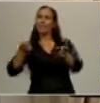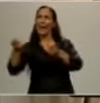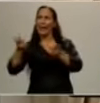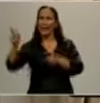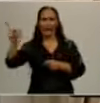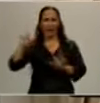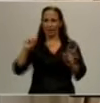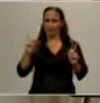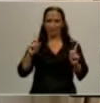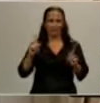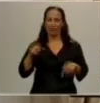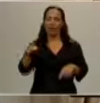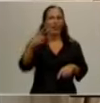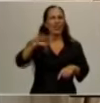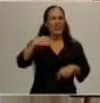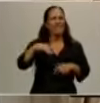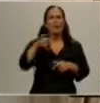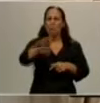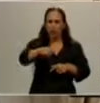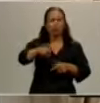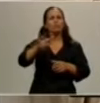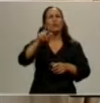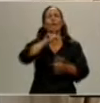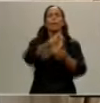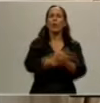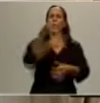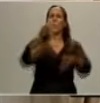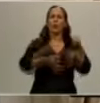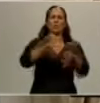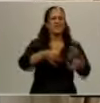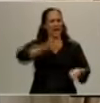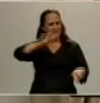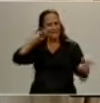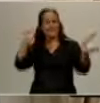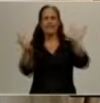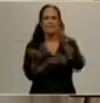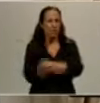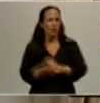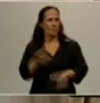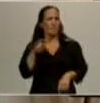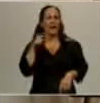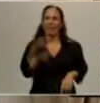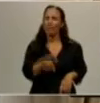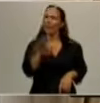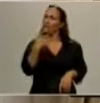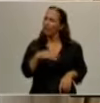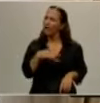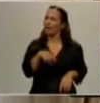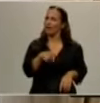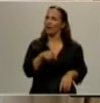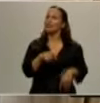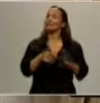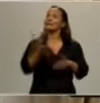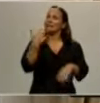Que es necesaria una profunda reforma también en el Poder Judicial, que desgraciadamente muchas veces fue